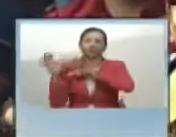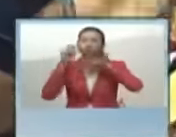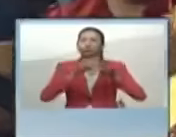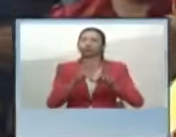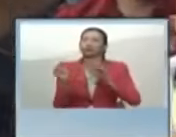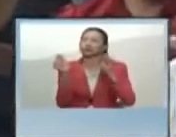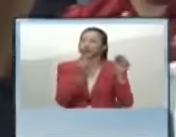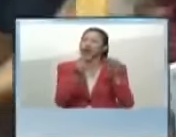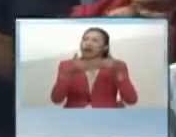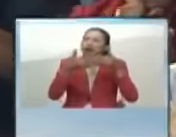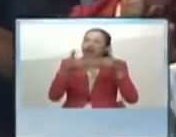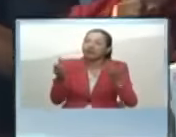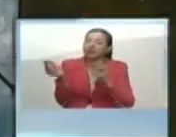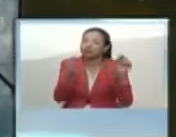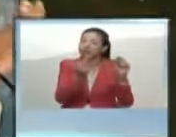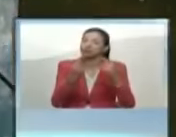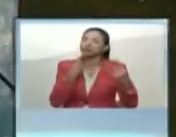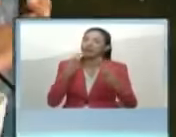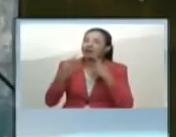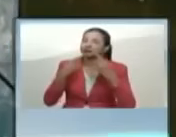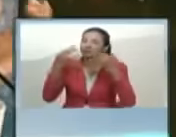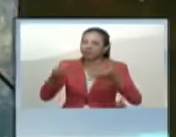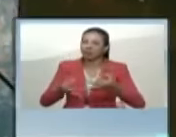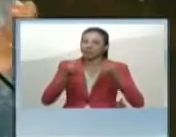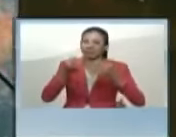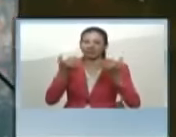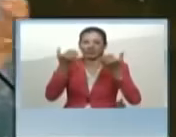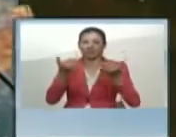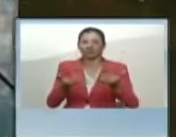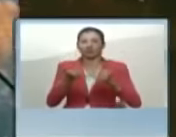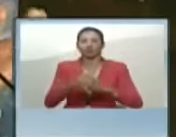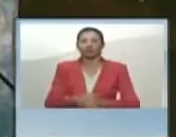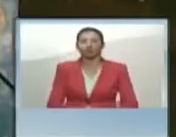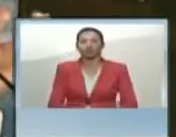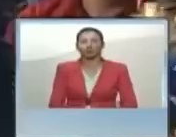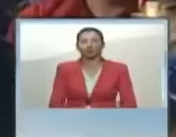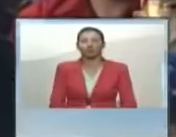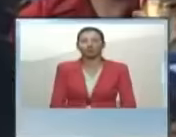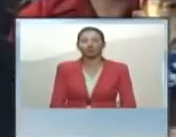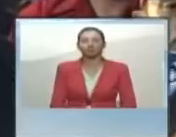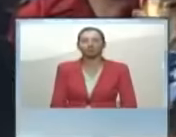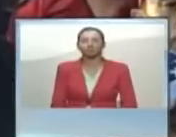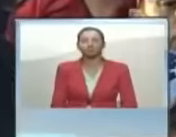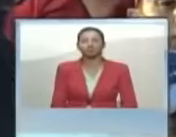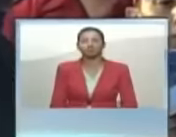constante, compañeros. Vamos a hacer eso de forma inmediata.